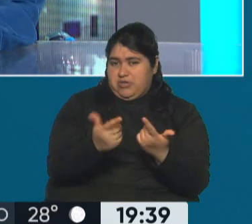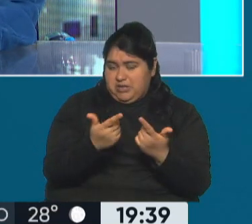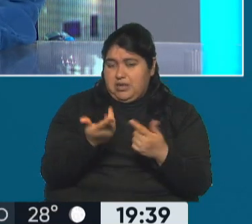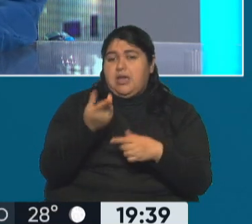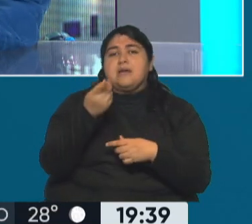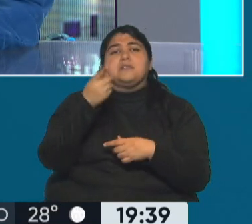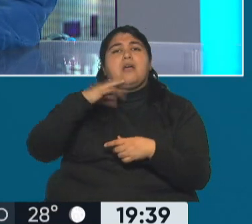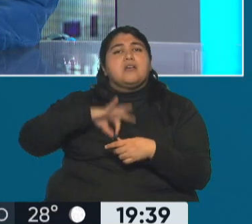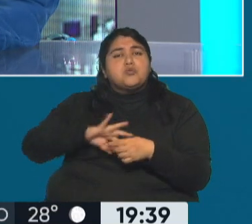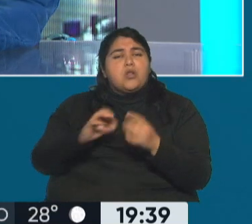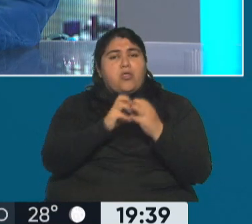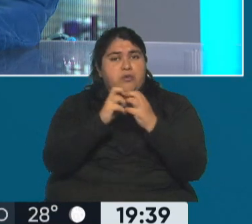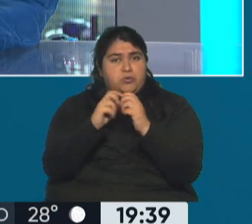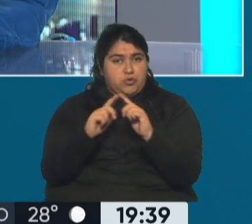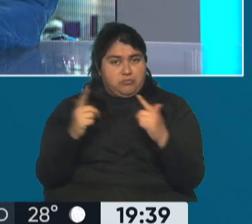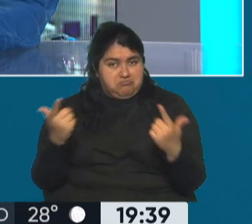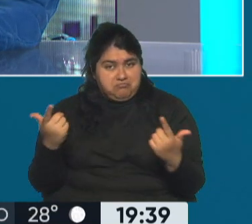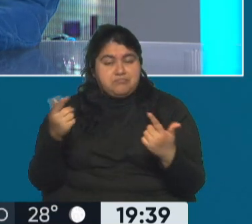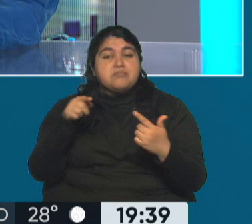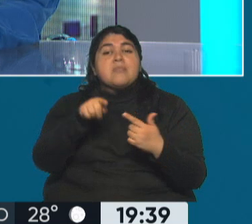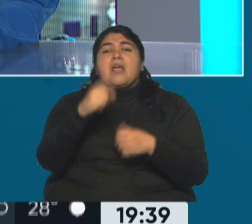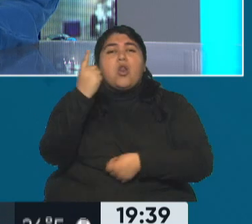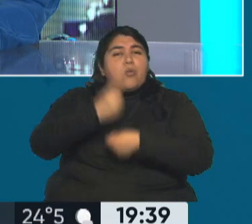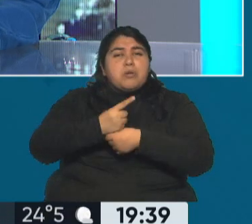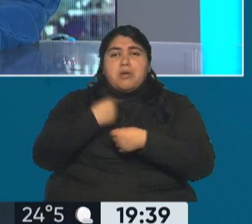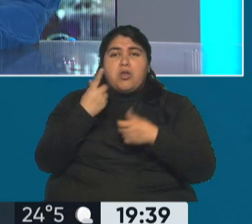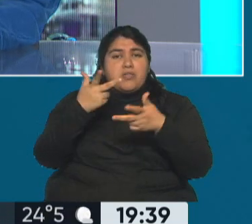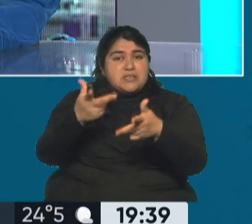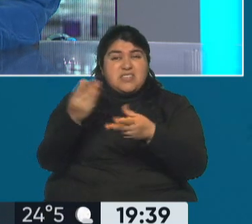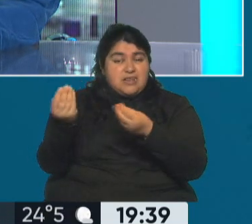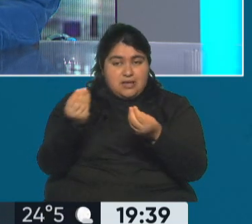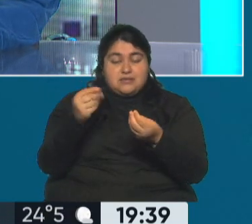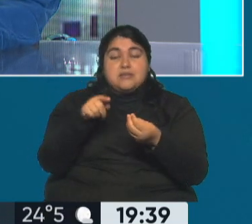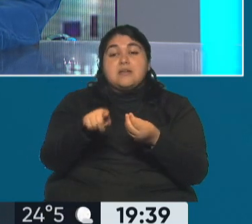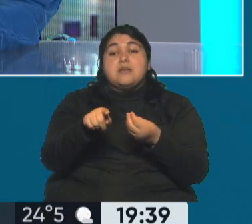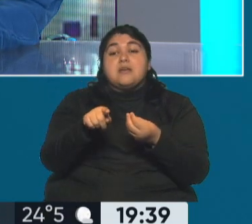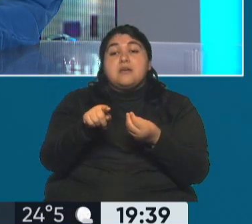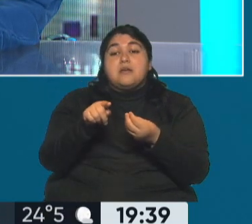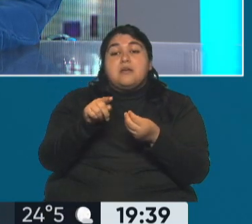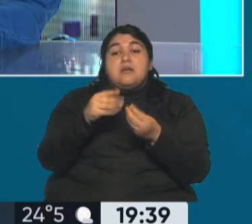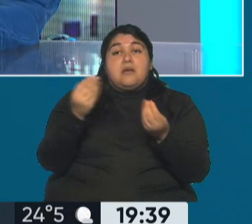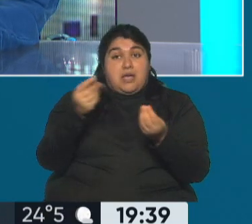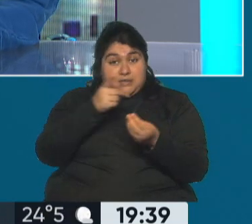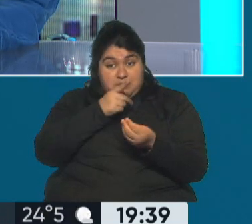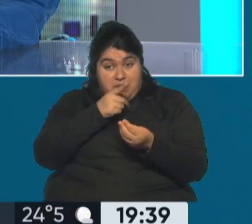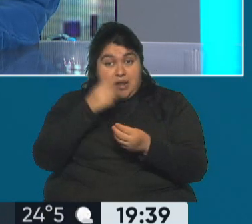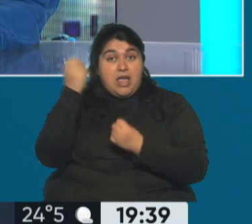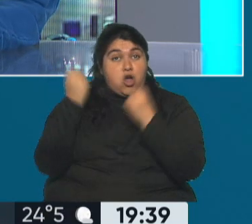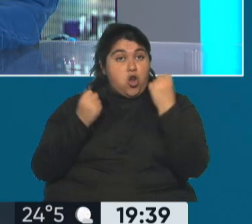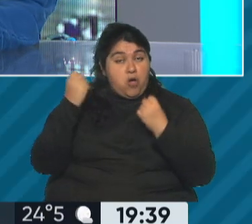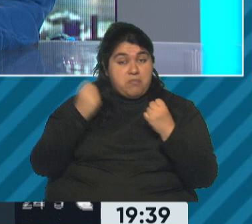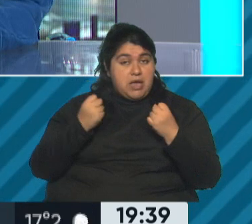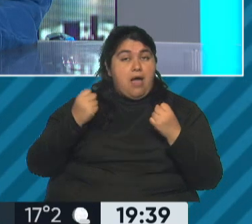discusiones paritarias. Por ende, lo primero a decir es, si el camino es la paz de los cementerios, achicar la economía